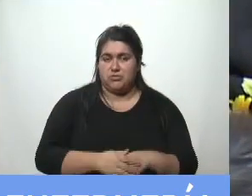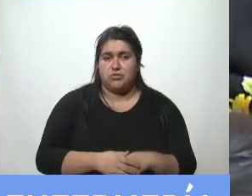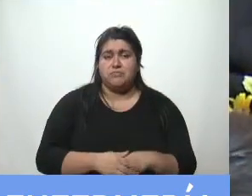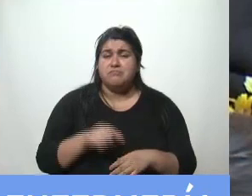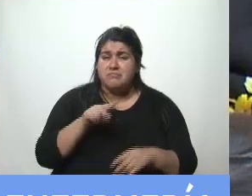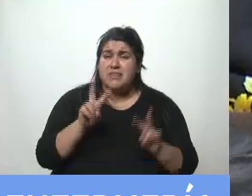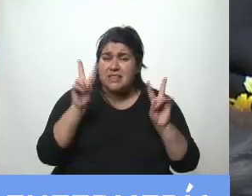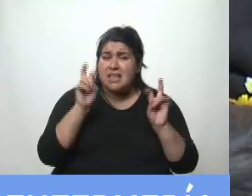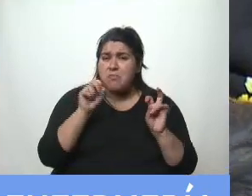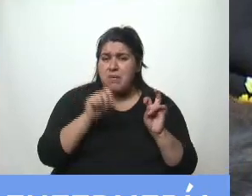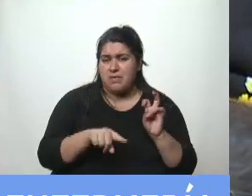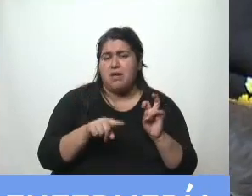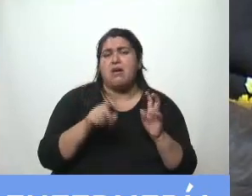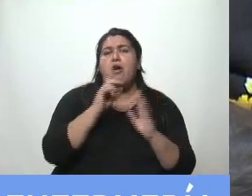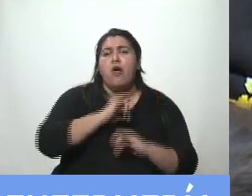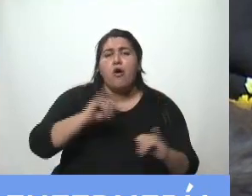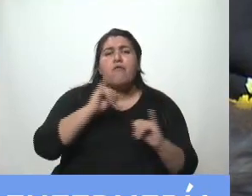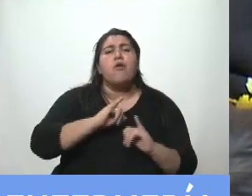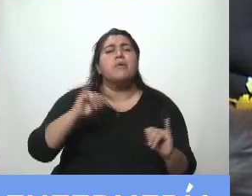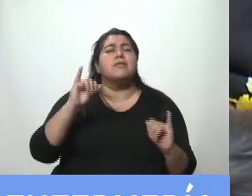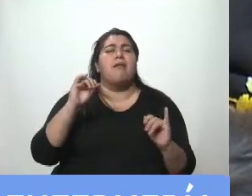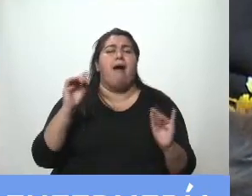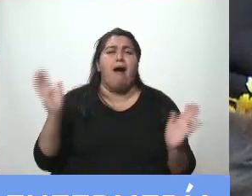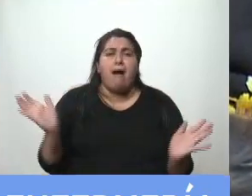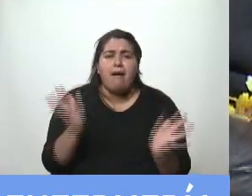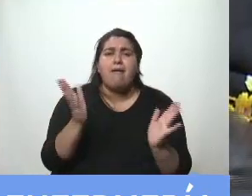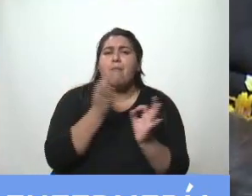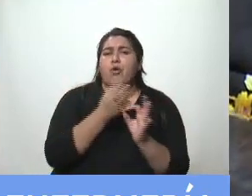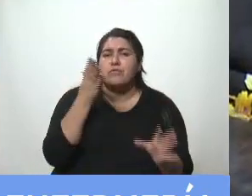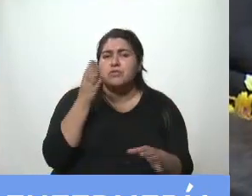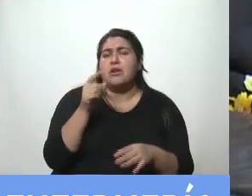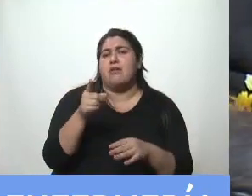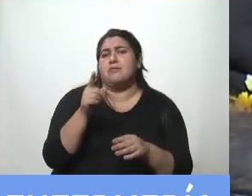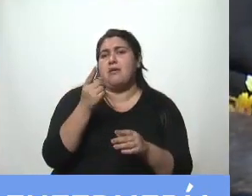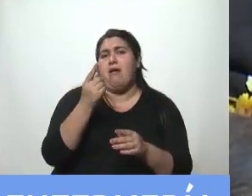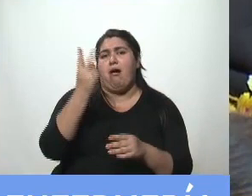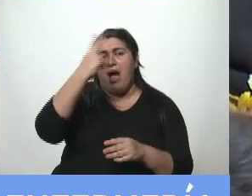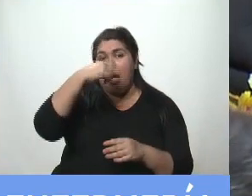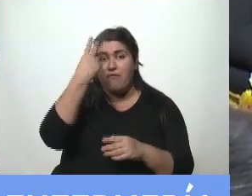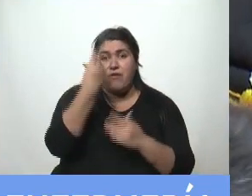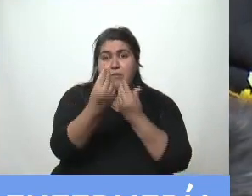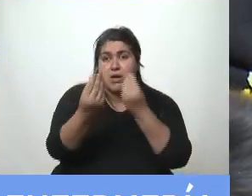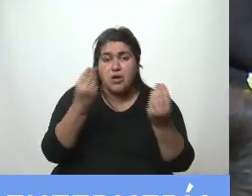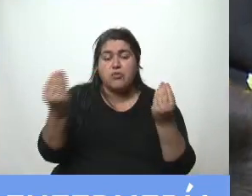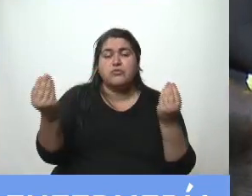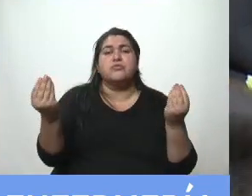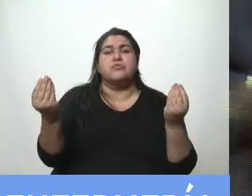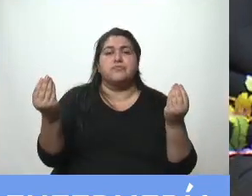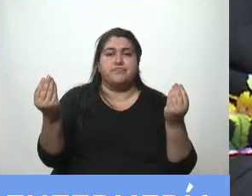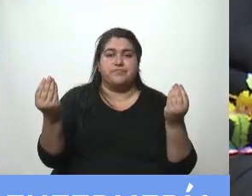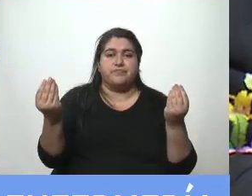este de fomentar la profesionalización de los enfermeros y las enfermeras,